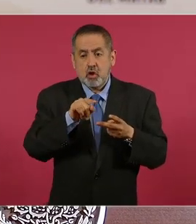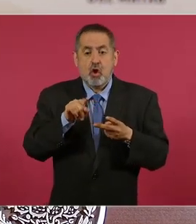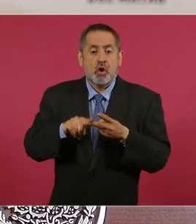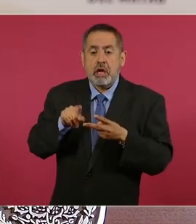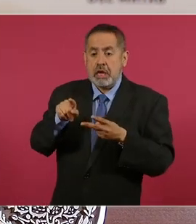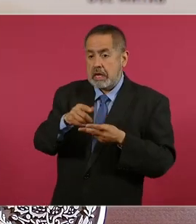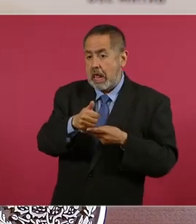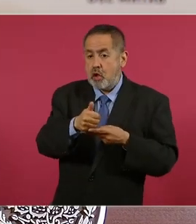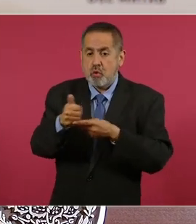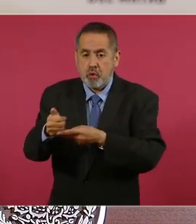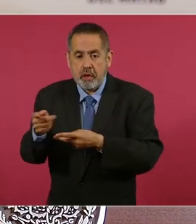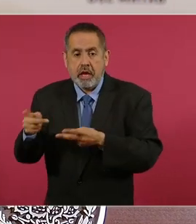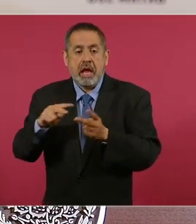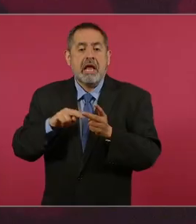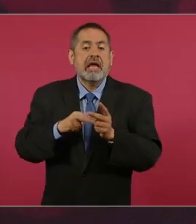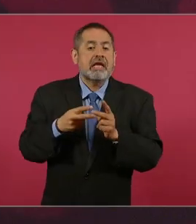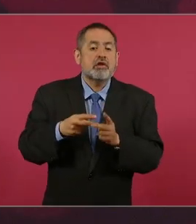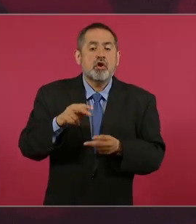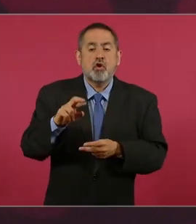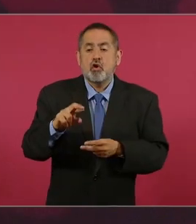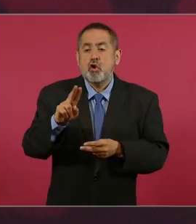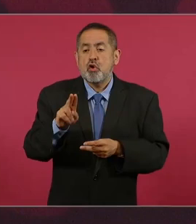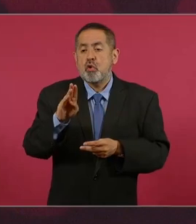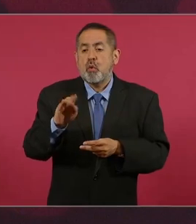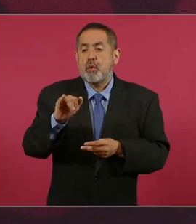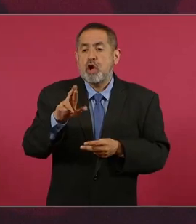que le ayudó mucho al ingeniero Rubirosa.